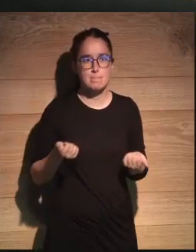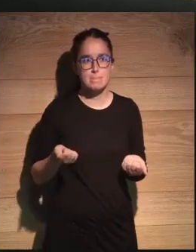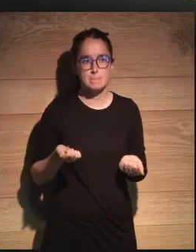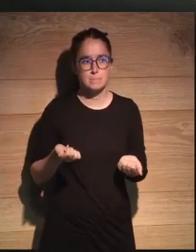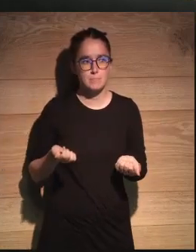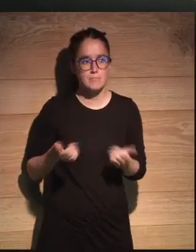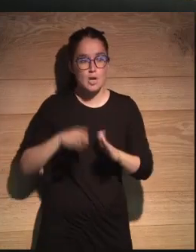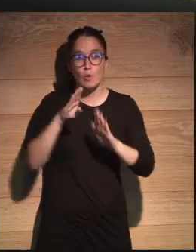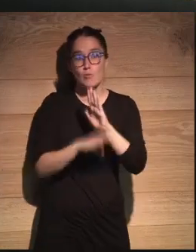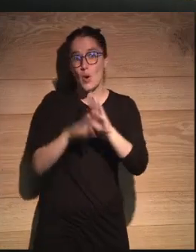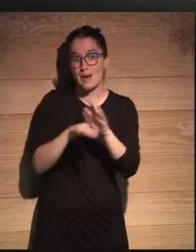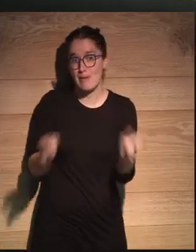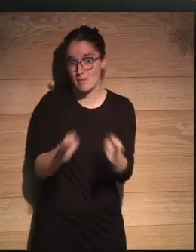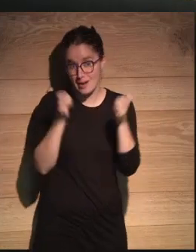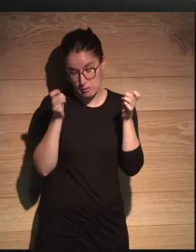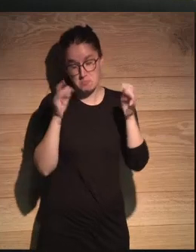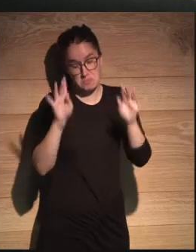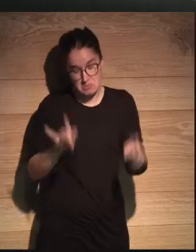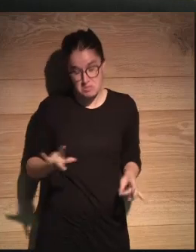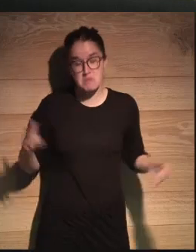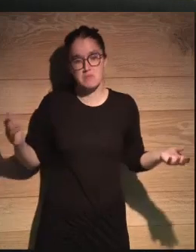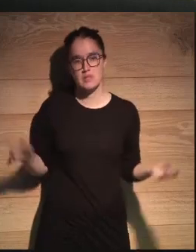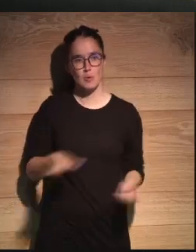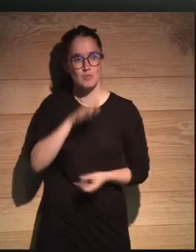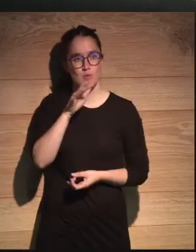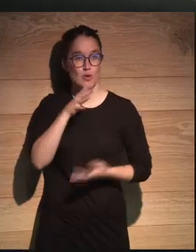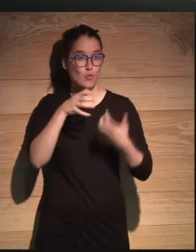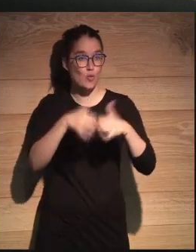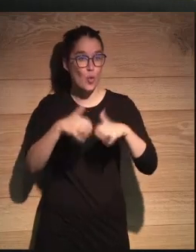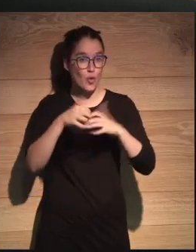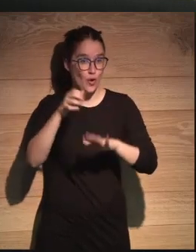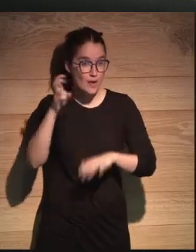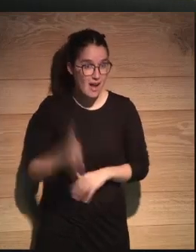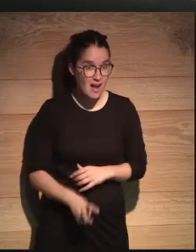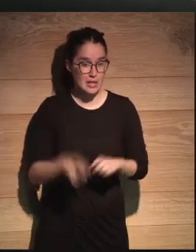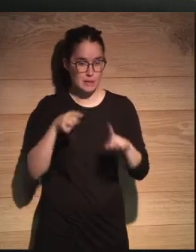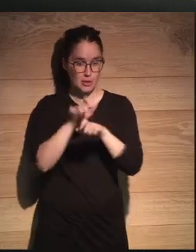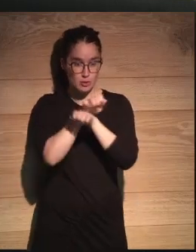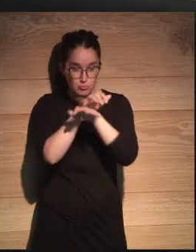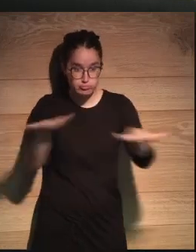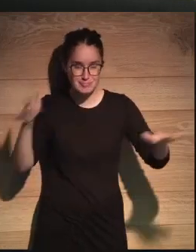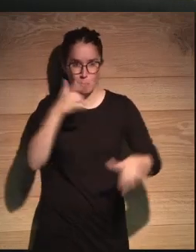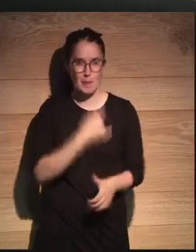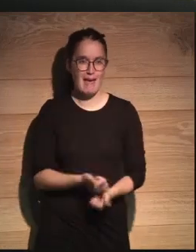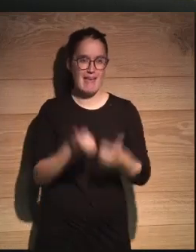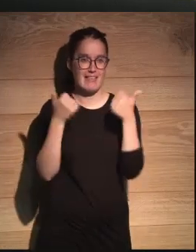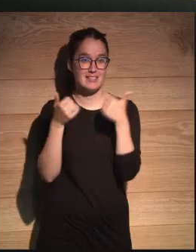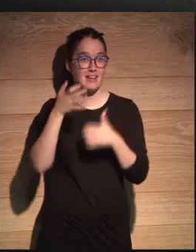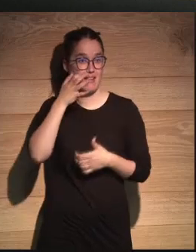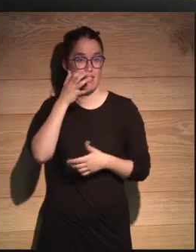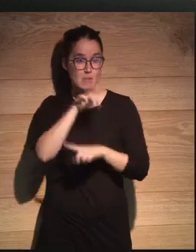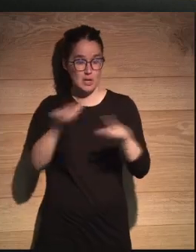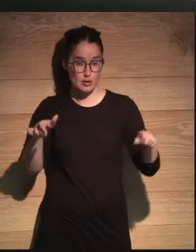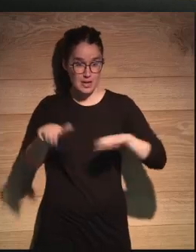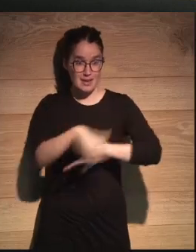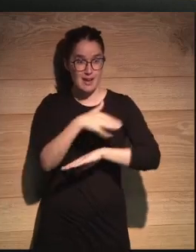tú lo dirás. Programa de marketing. Sí, porque es lo que de verdad funciona y llega a la gente de a pie. Y realmente, de verdad que hay mucha